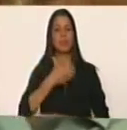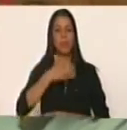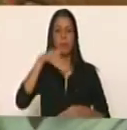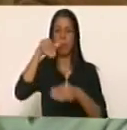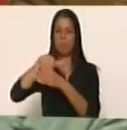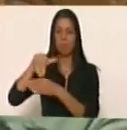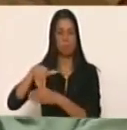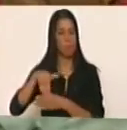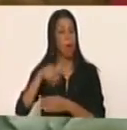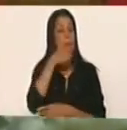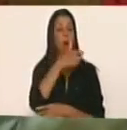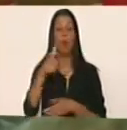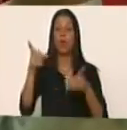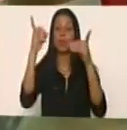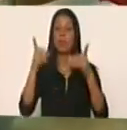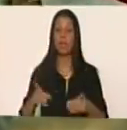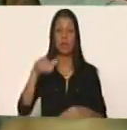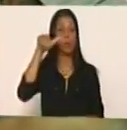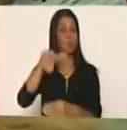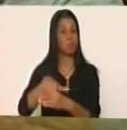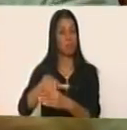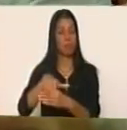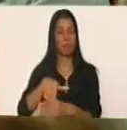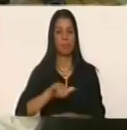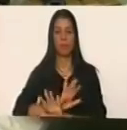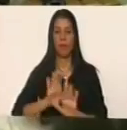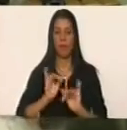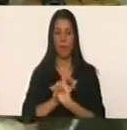todo, ciudadano presidente.